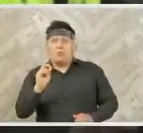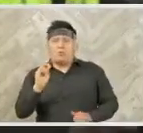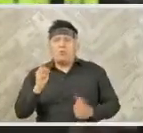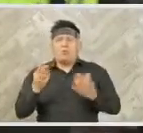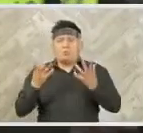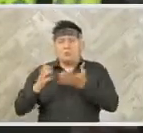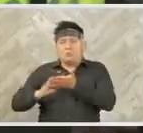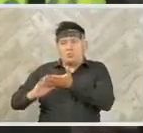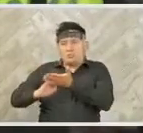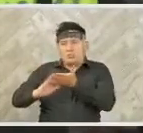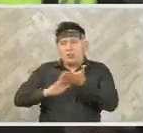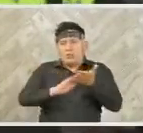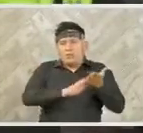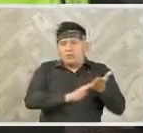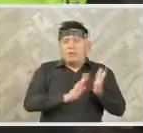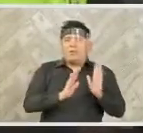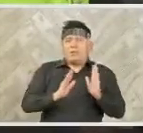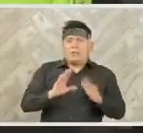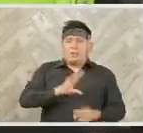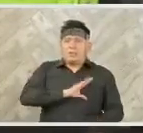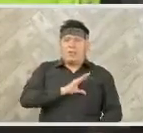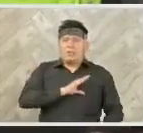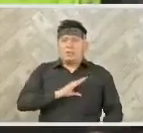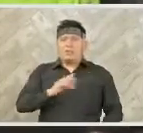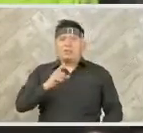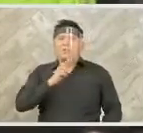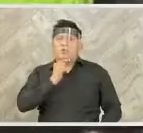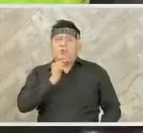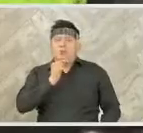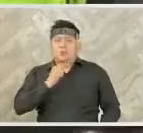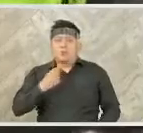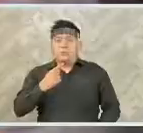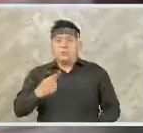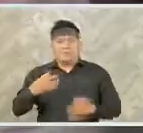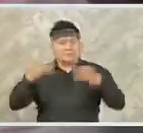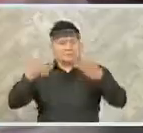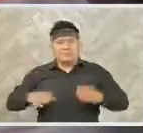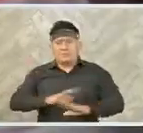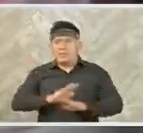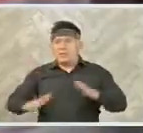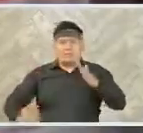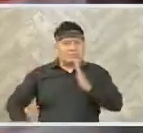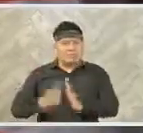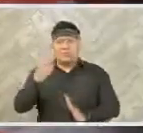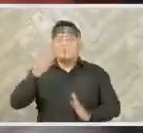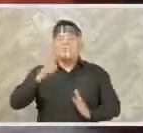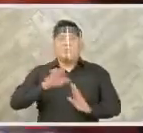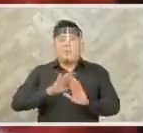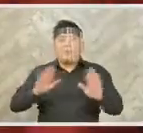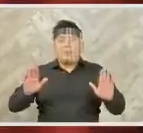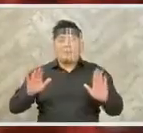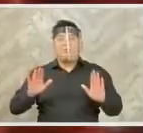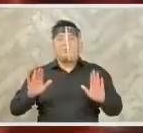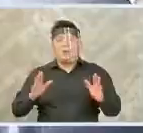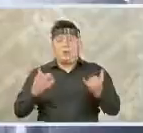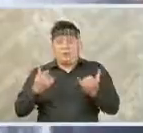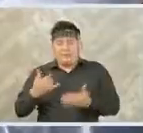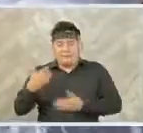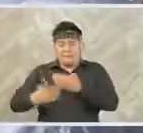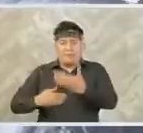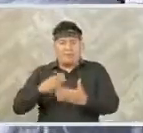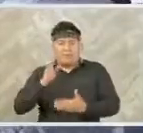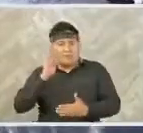las problemáticas como lo quiere el alcalde Jairo Yáñez de manera radical para poder generar a futuro